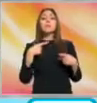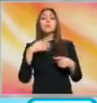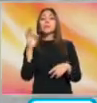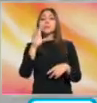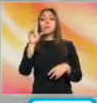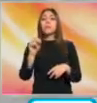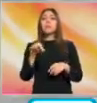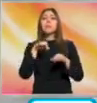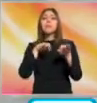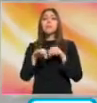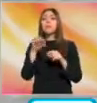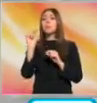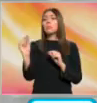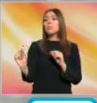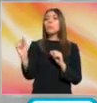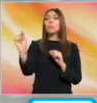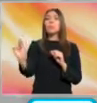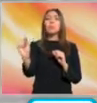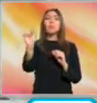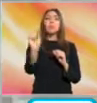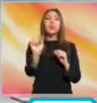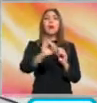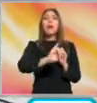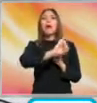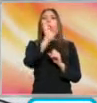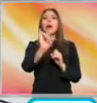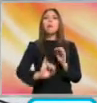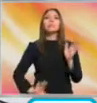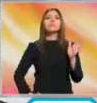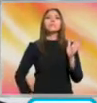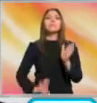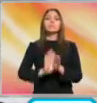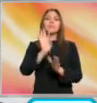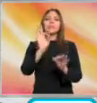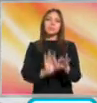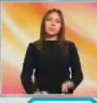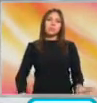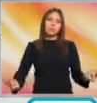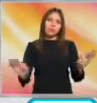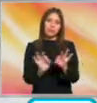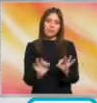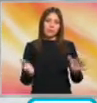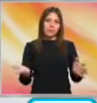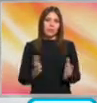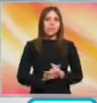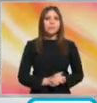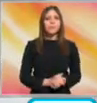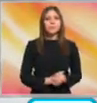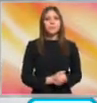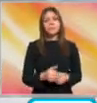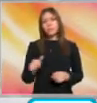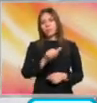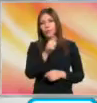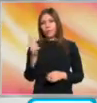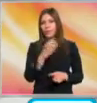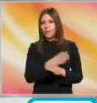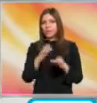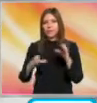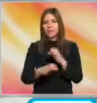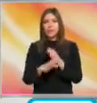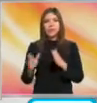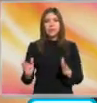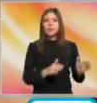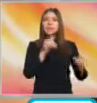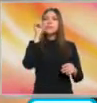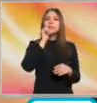quedar con trabajitos poquitos. Claro, y así nunca vas a sumar a algo importante. Nunca. Otra debilidad muy importante que